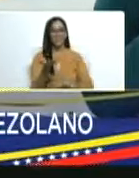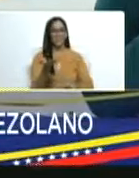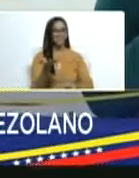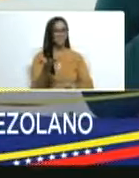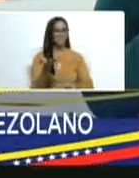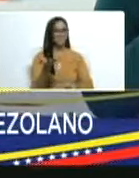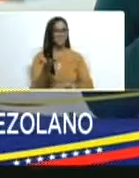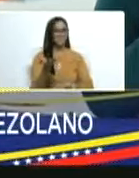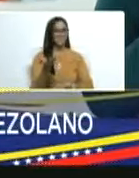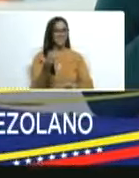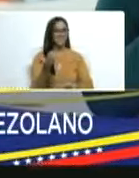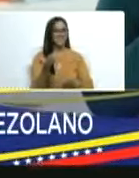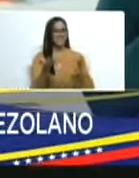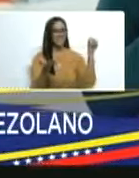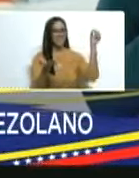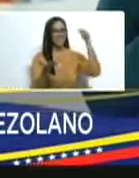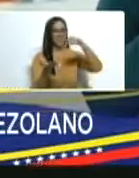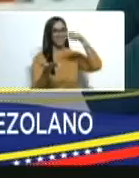Echa aquí.